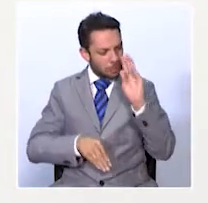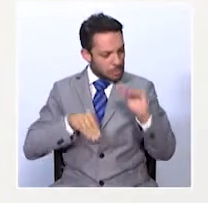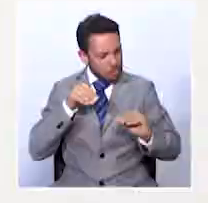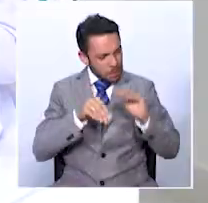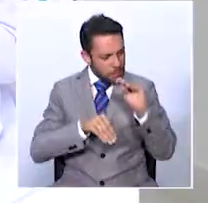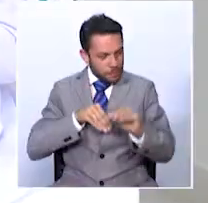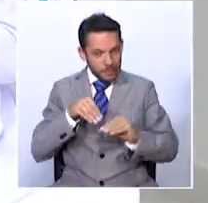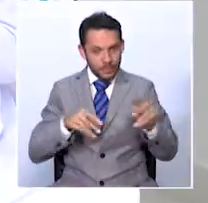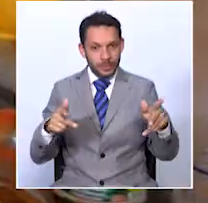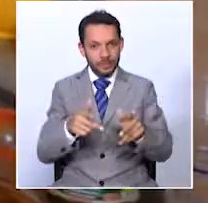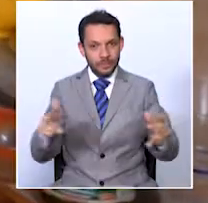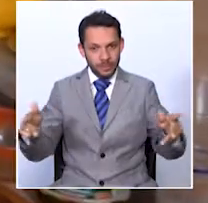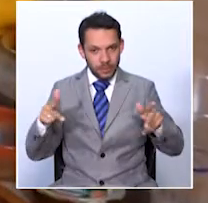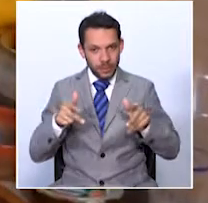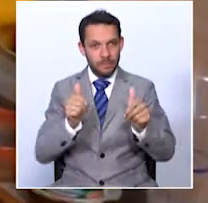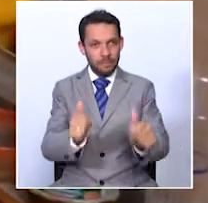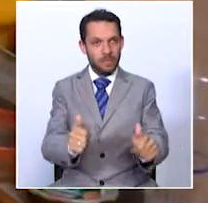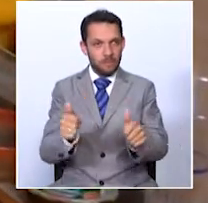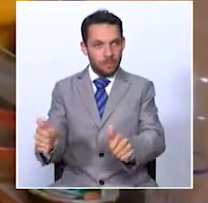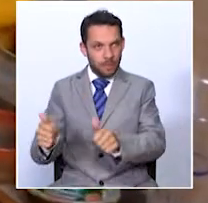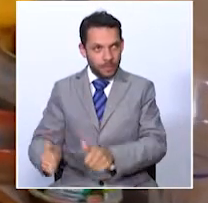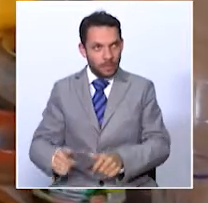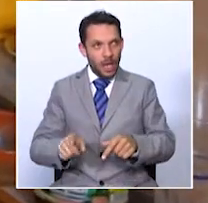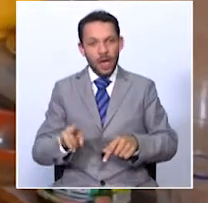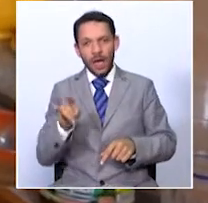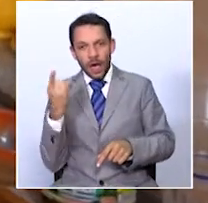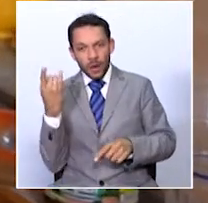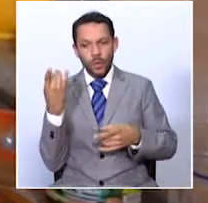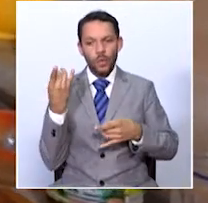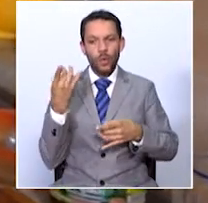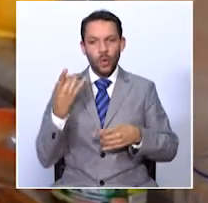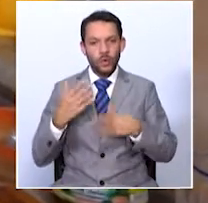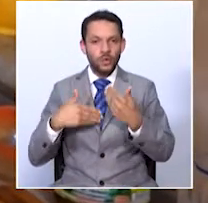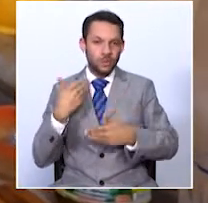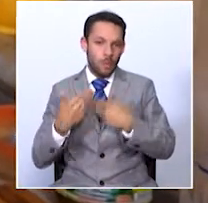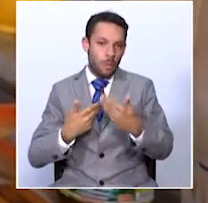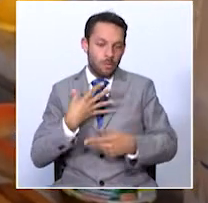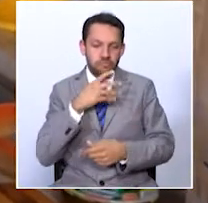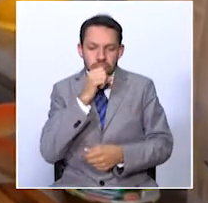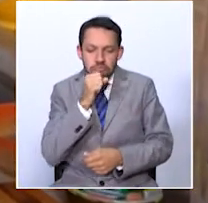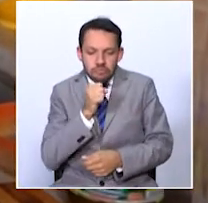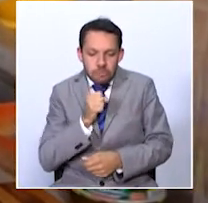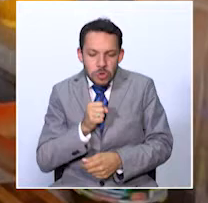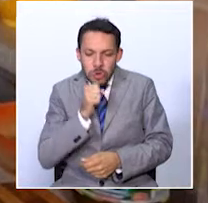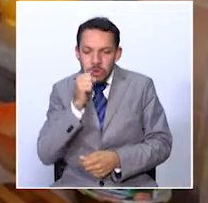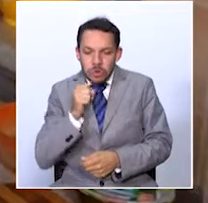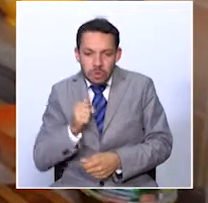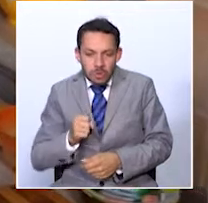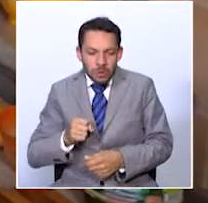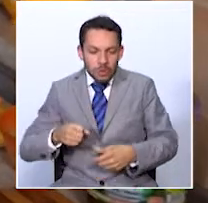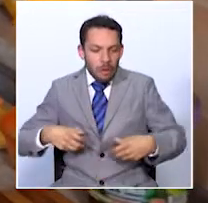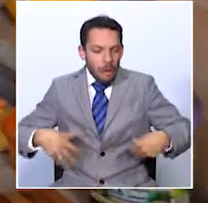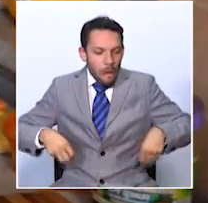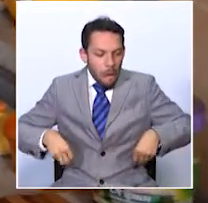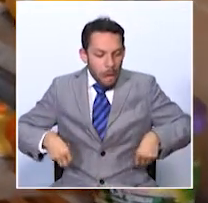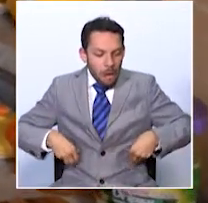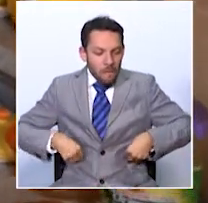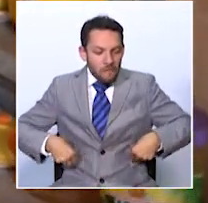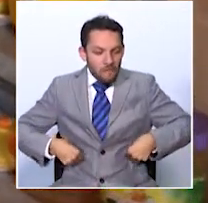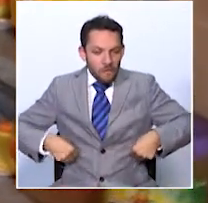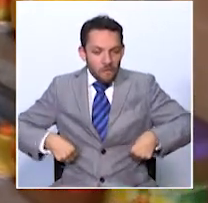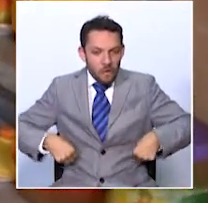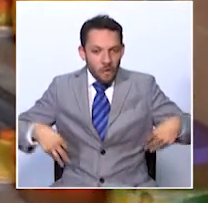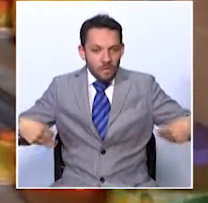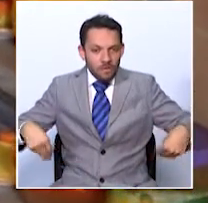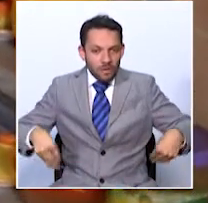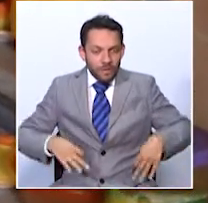nuestros seres humanos que a todos nos duele envejecer y volvernos flácidos el cuerpo, y por esa razón